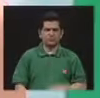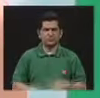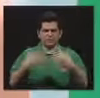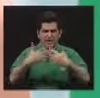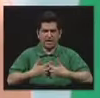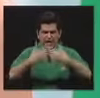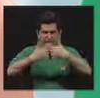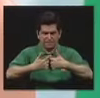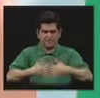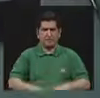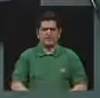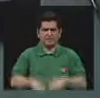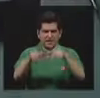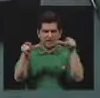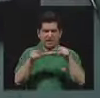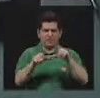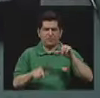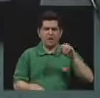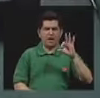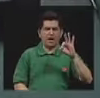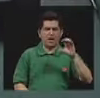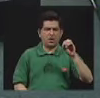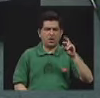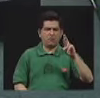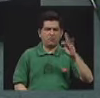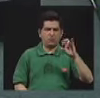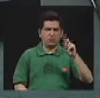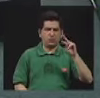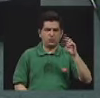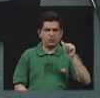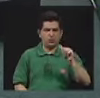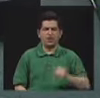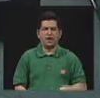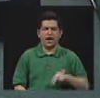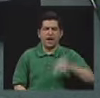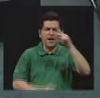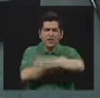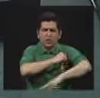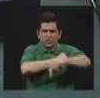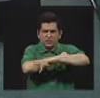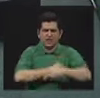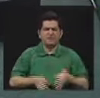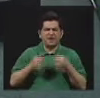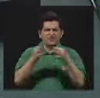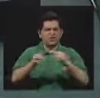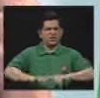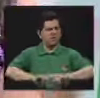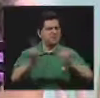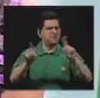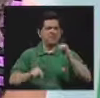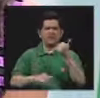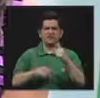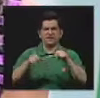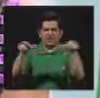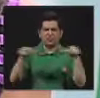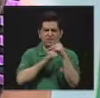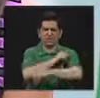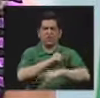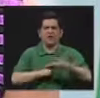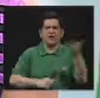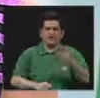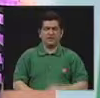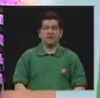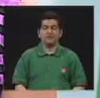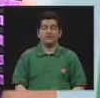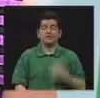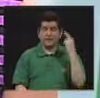Ivette, como empresaria también hotelera de la Fortuna, ¿qué es lo que caracteriza a ese turismo que se da en la zona norte del país, del turismo que podemos encontrar en otras